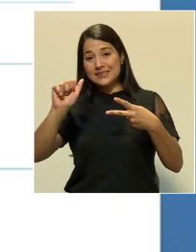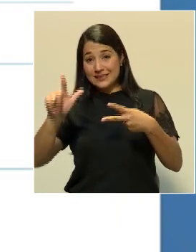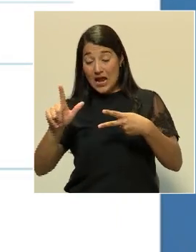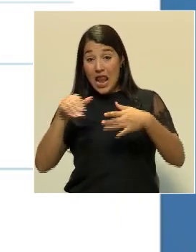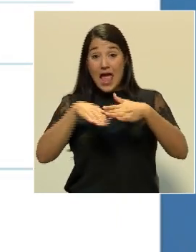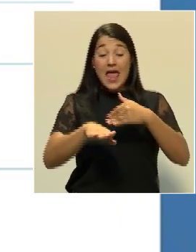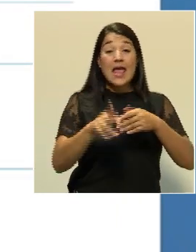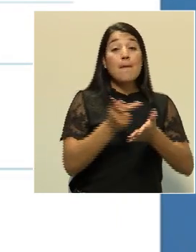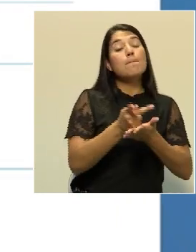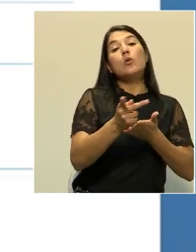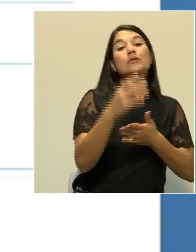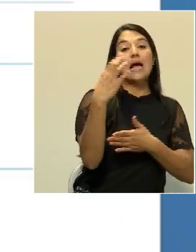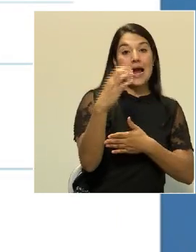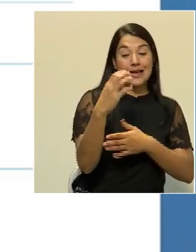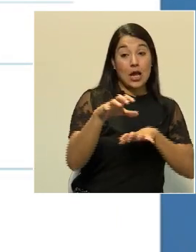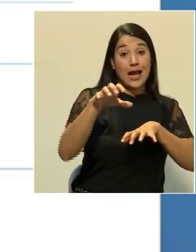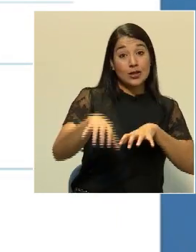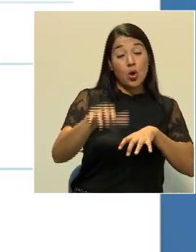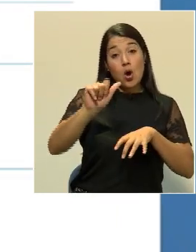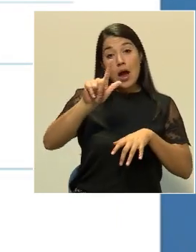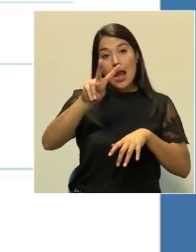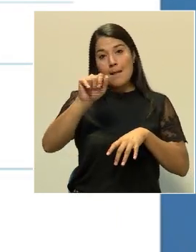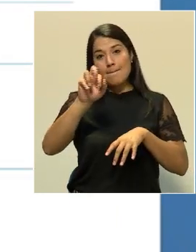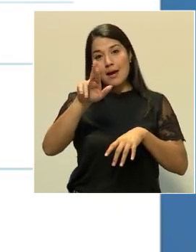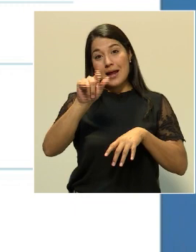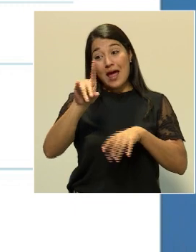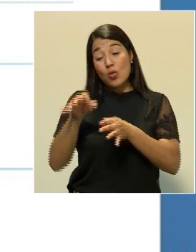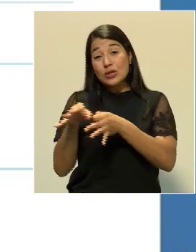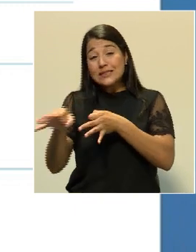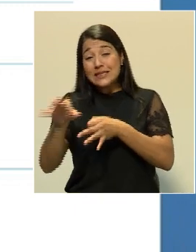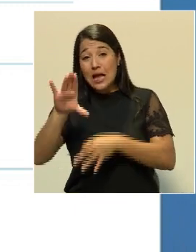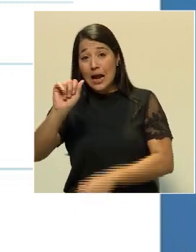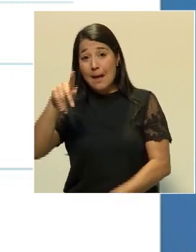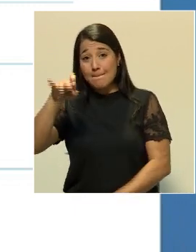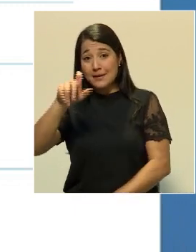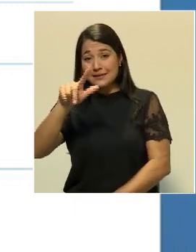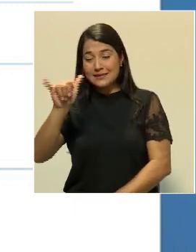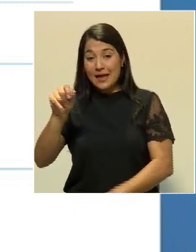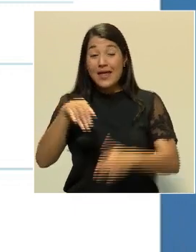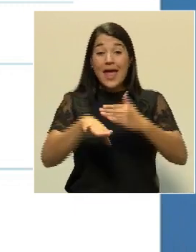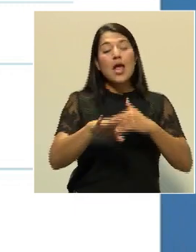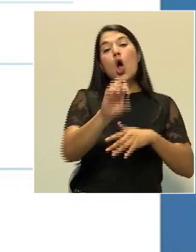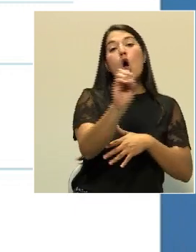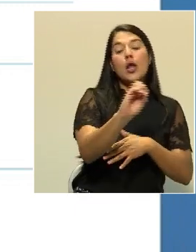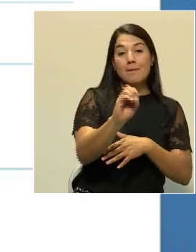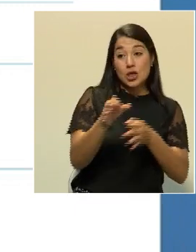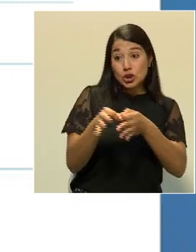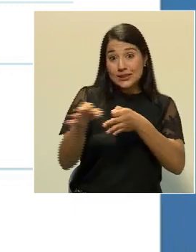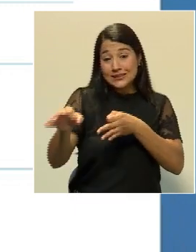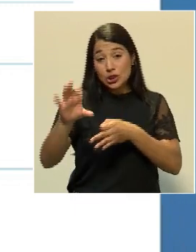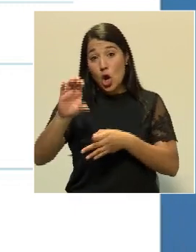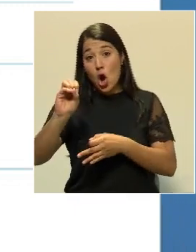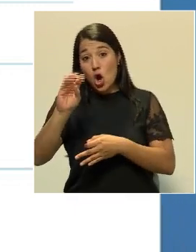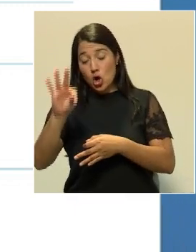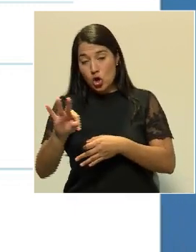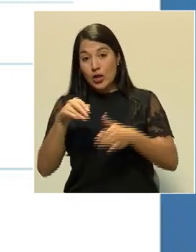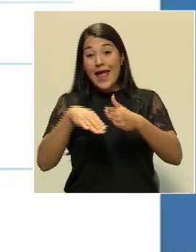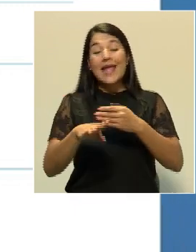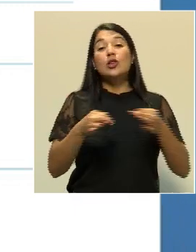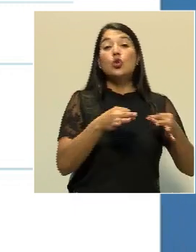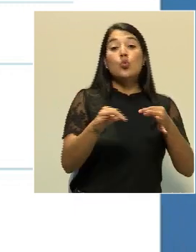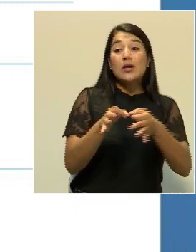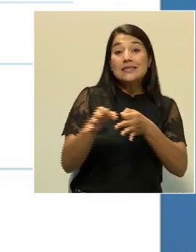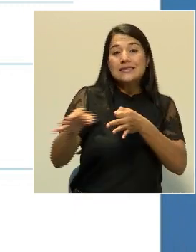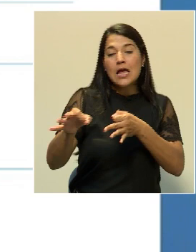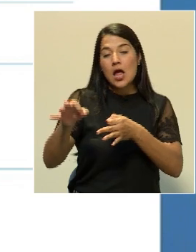de Cartago, en el cantón de Alvarado, el distrito de Capellades; en Oriamuno, el distrito de Cot; en el cantón de Turrialba, los distritos de